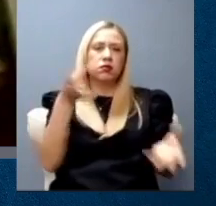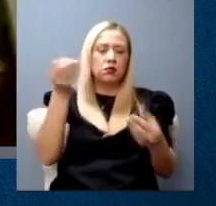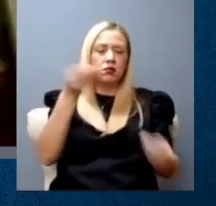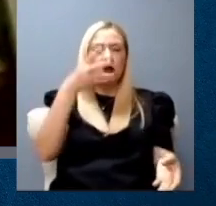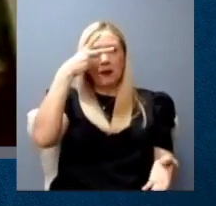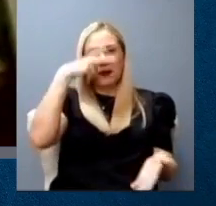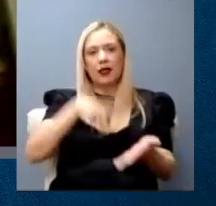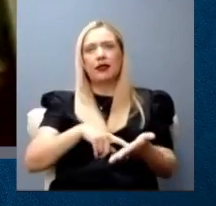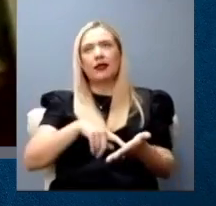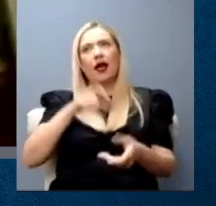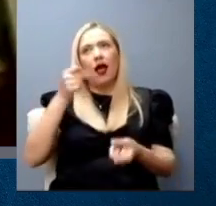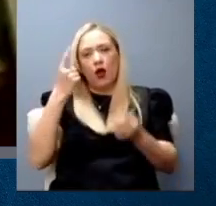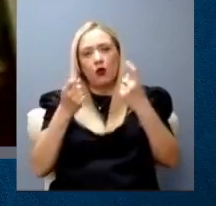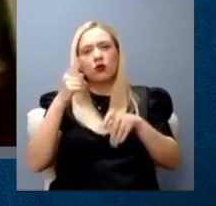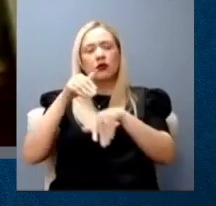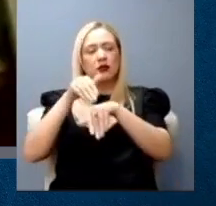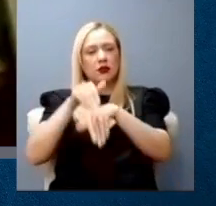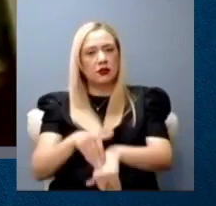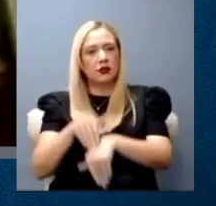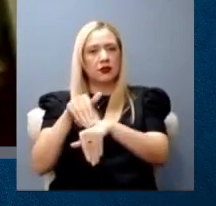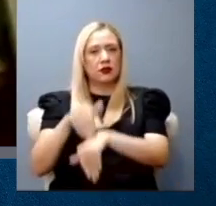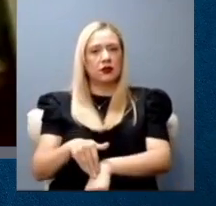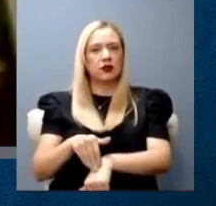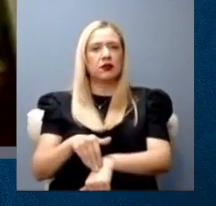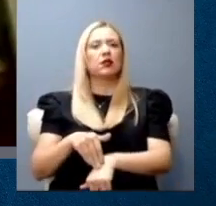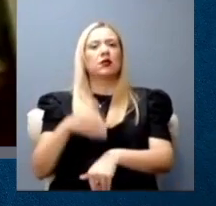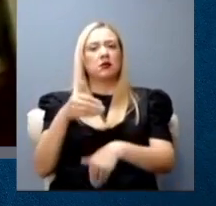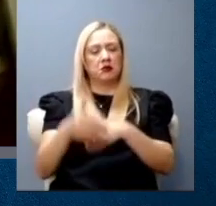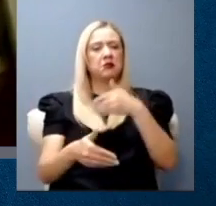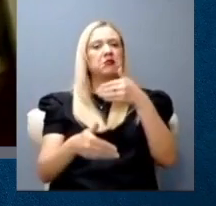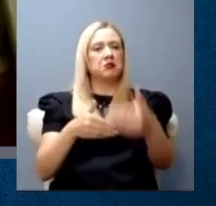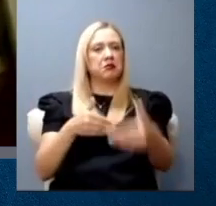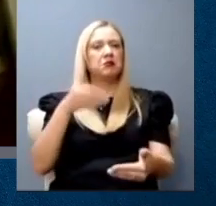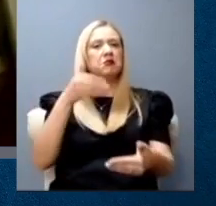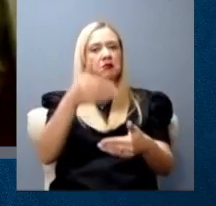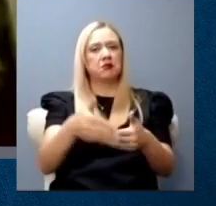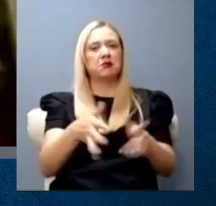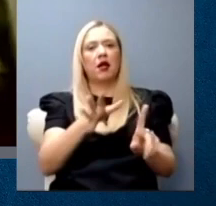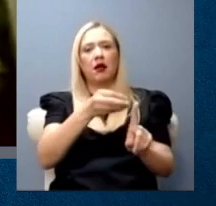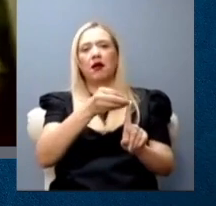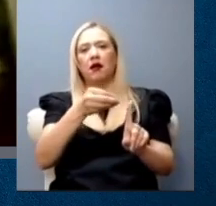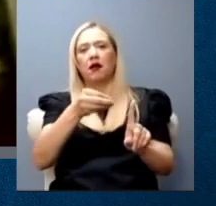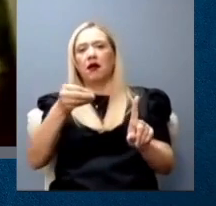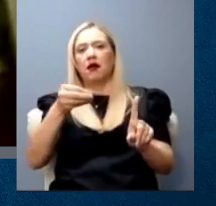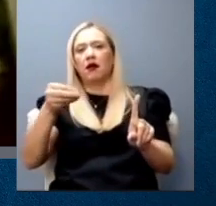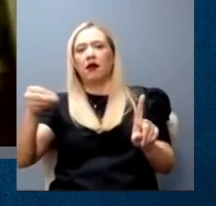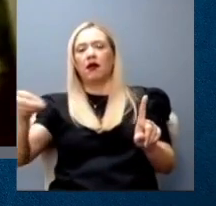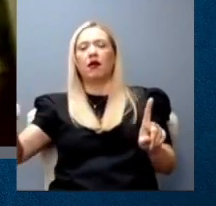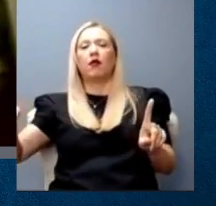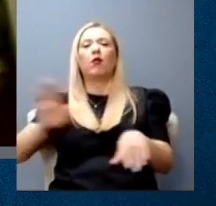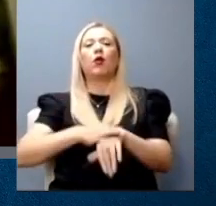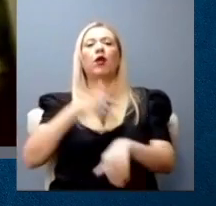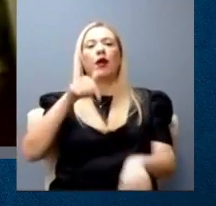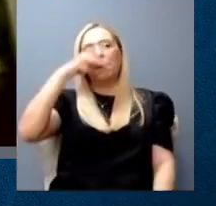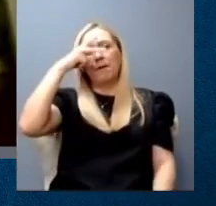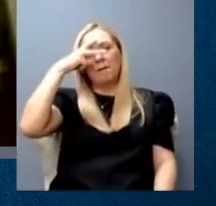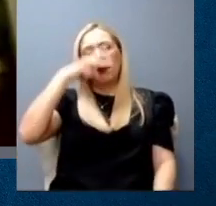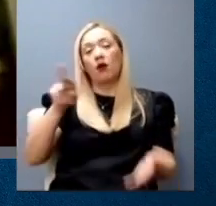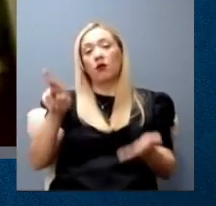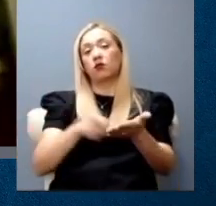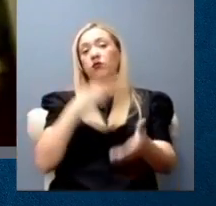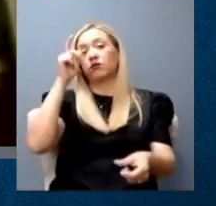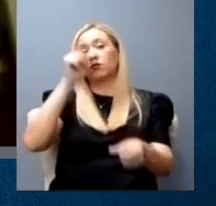finales sí se han producido de una manera ya más regular y generalizada, porque México ha